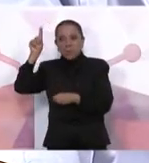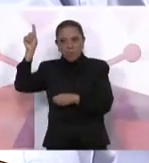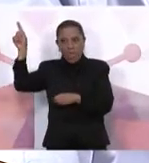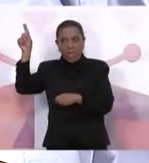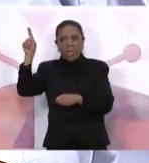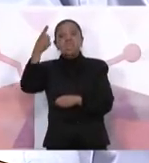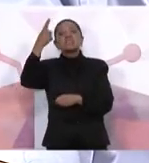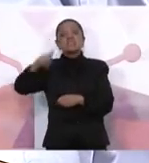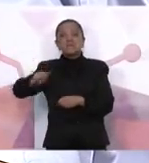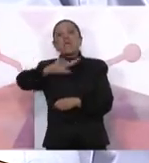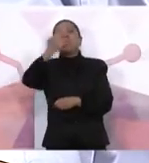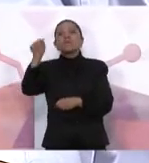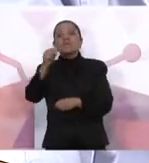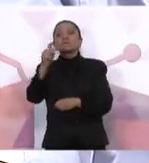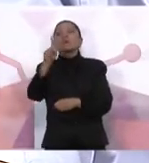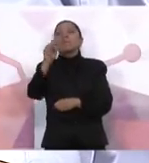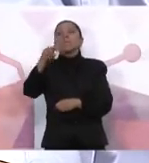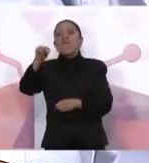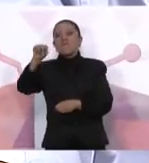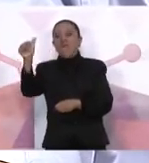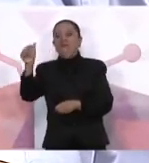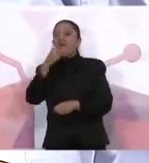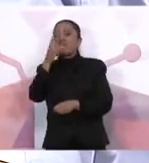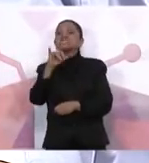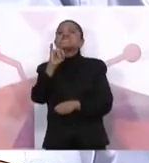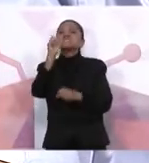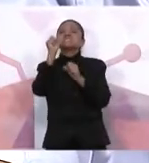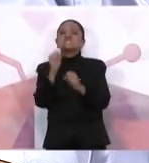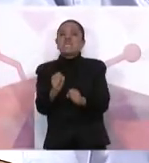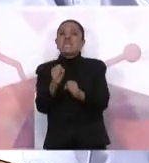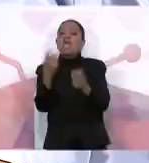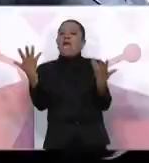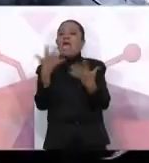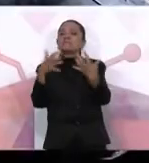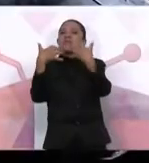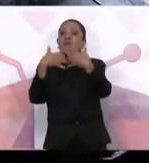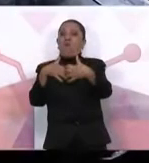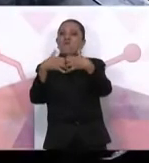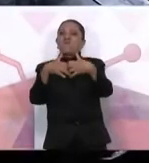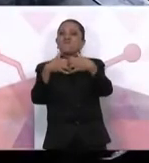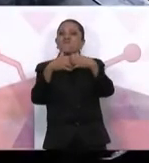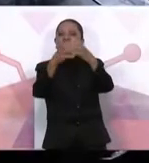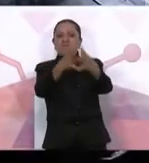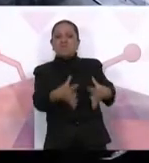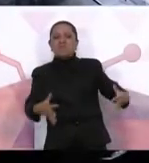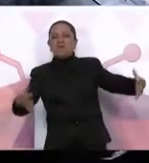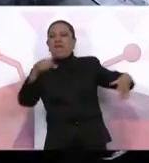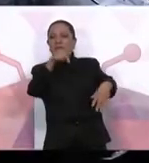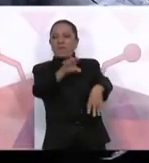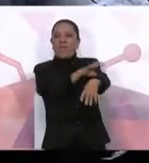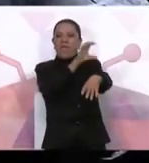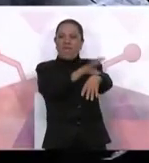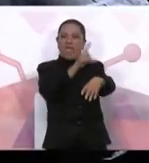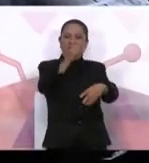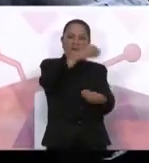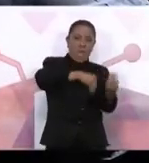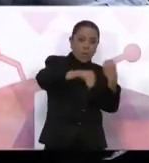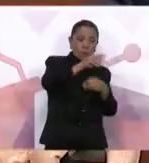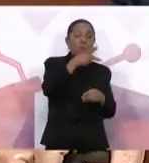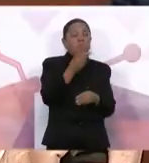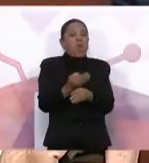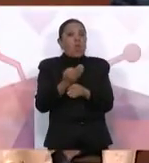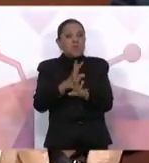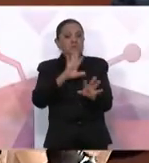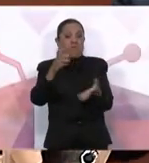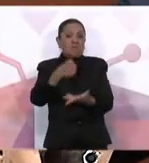nieto actualmente pues ya invirtió una cantidad muy grande de recursos quiere utilizar el agua del río